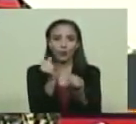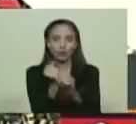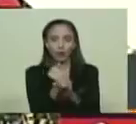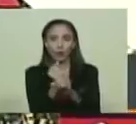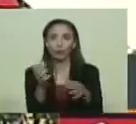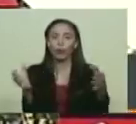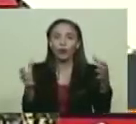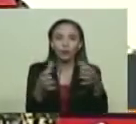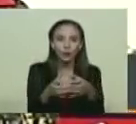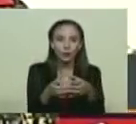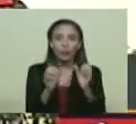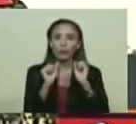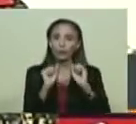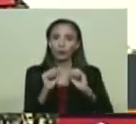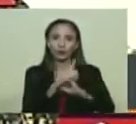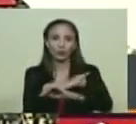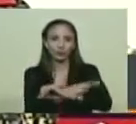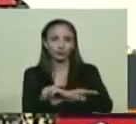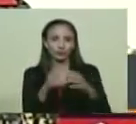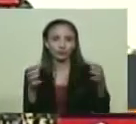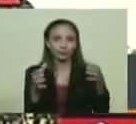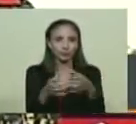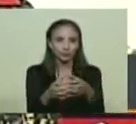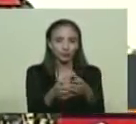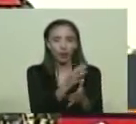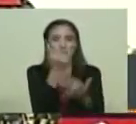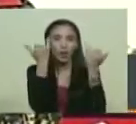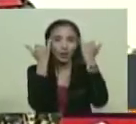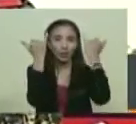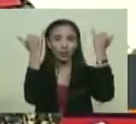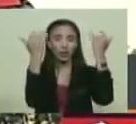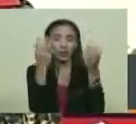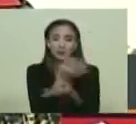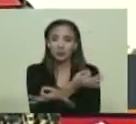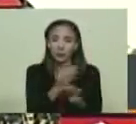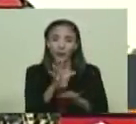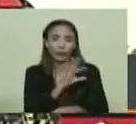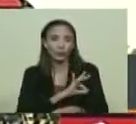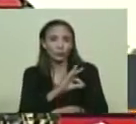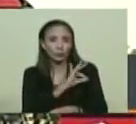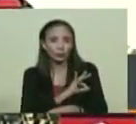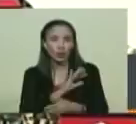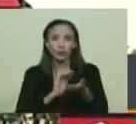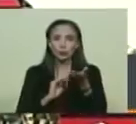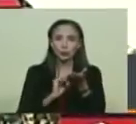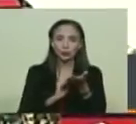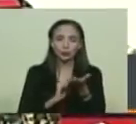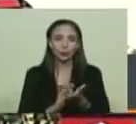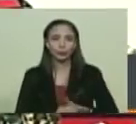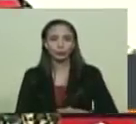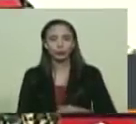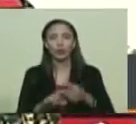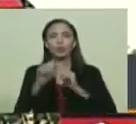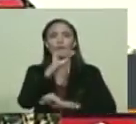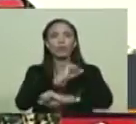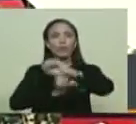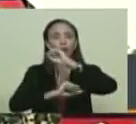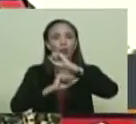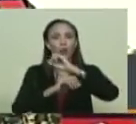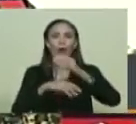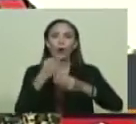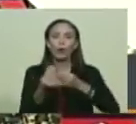equipo, un poderoso cuerpo de inteligencia social, de inteligencia preventiva, a